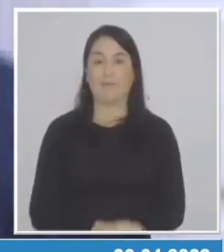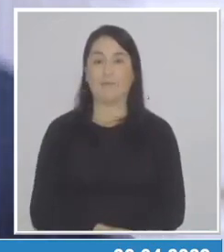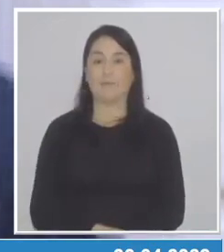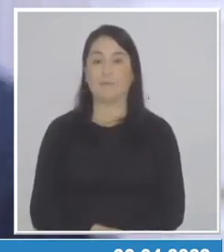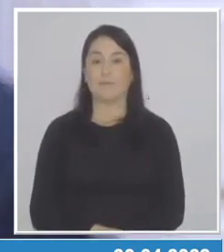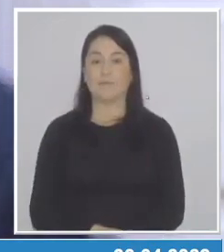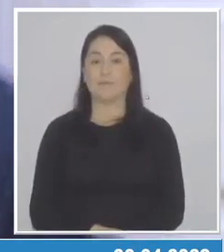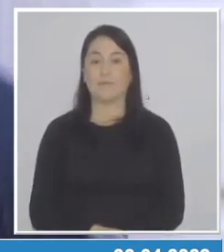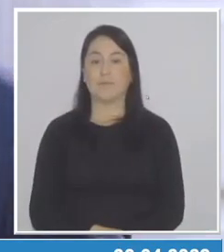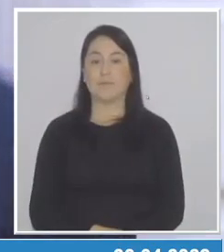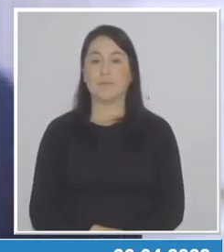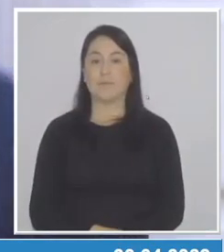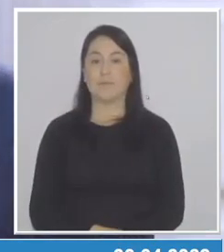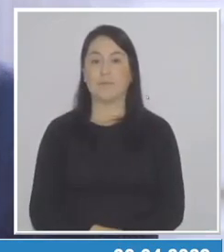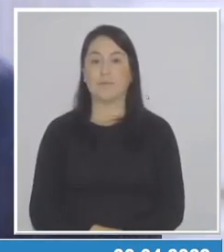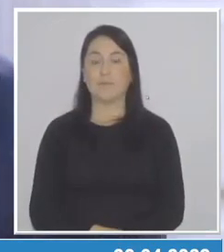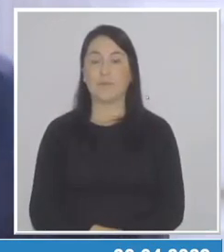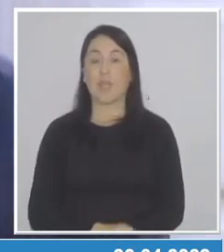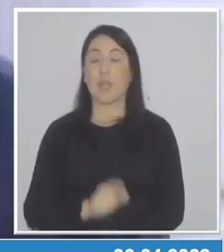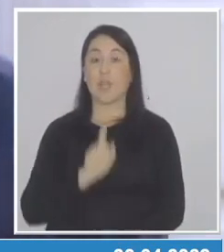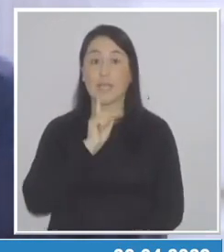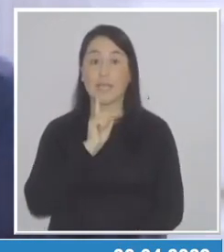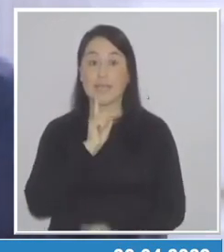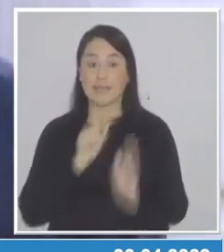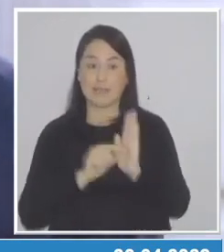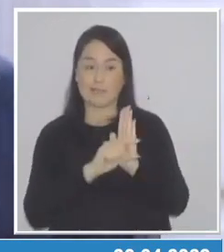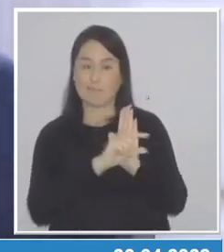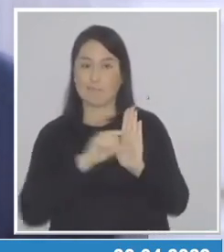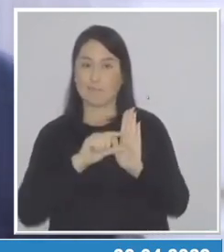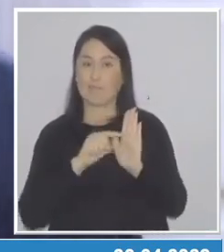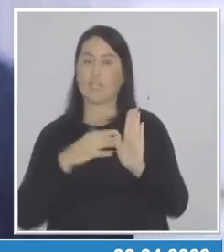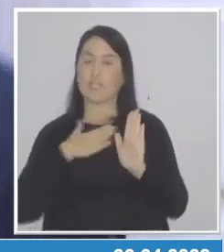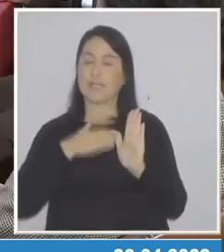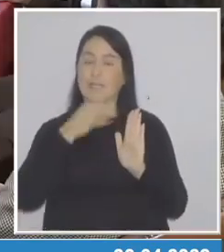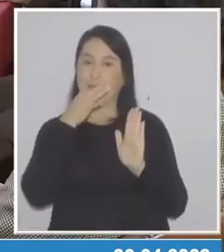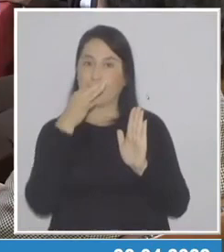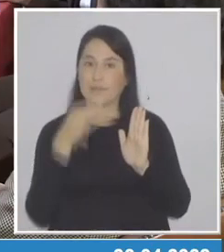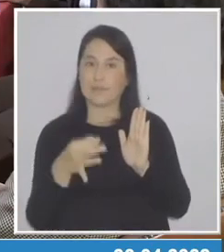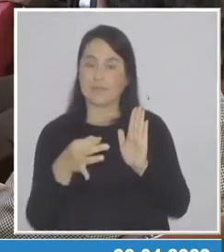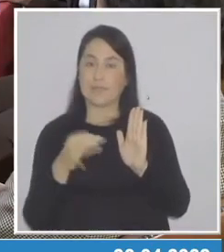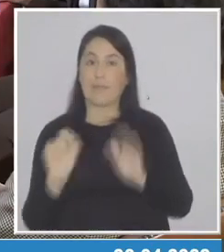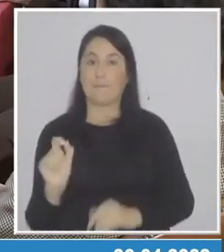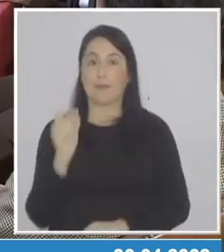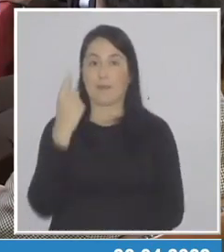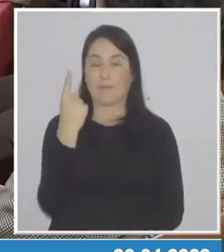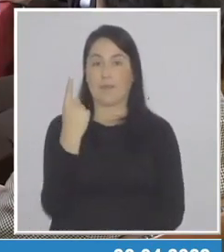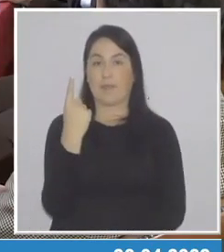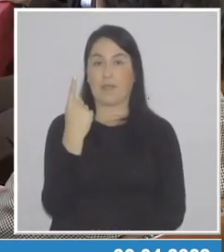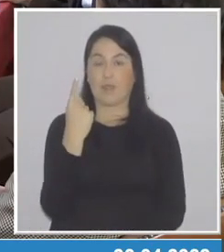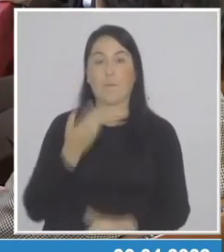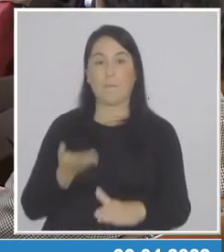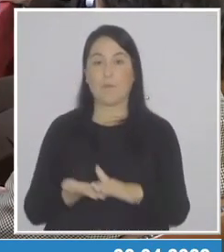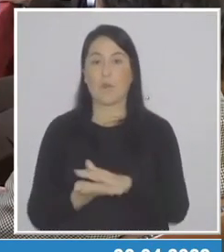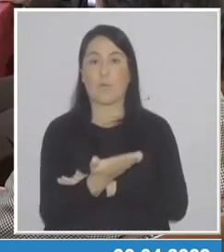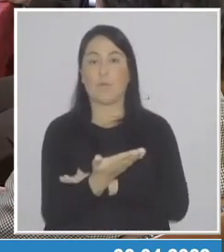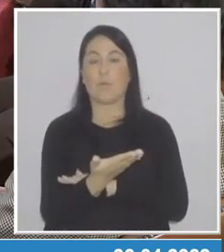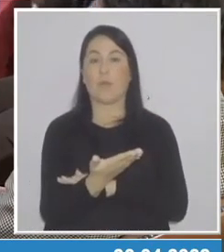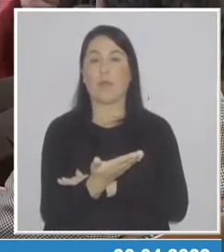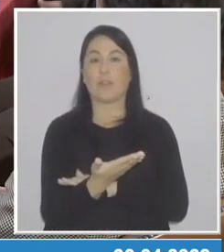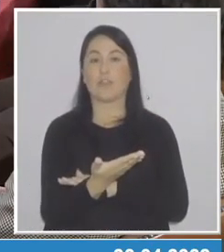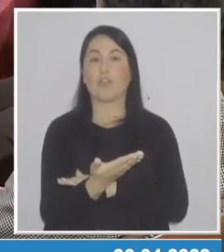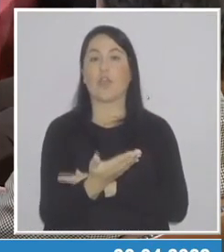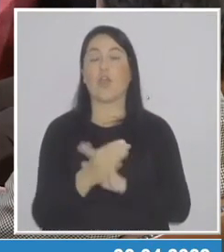En lo que respecta a su contenido, quisiera referirme, en primer término, a la propuesta de órgano superior y su